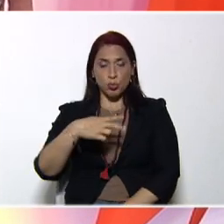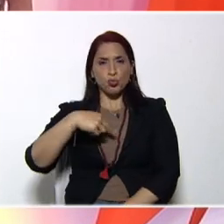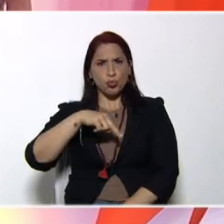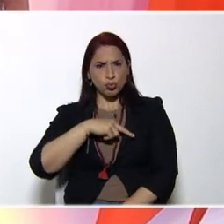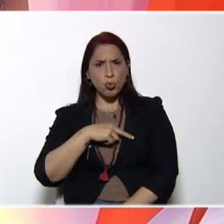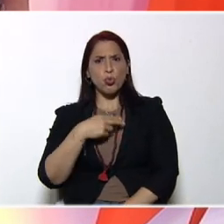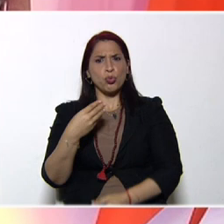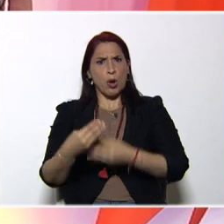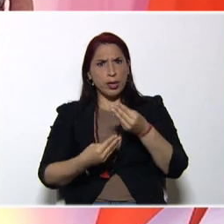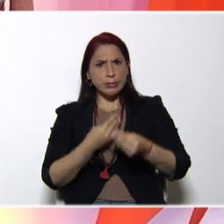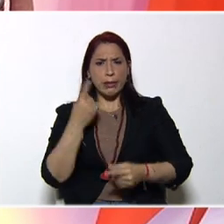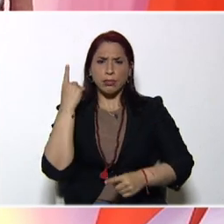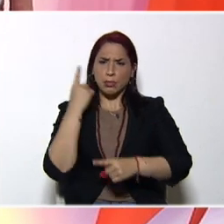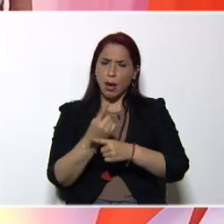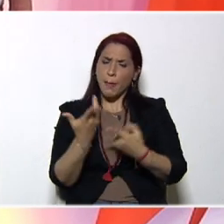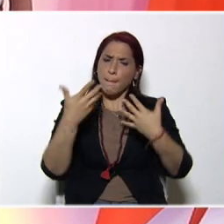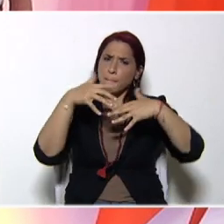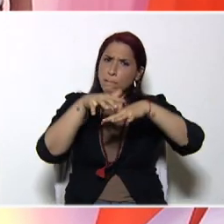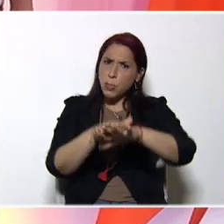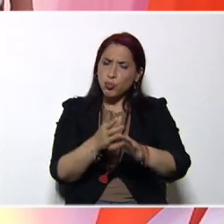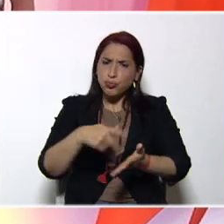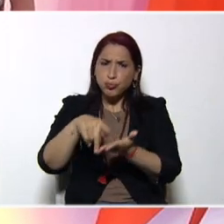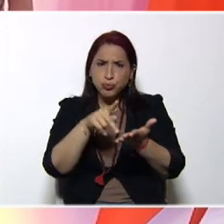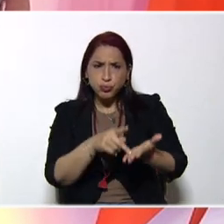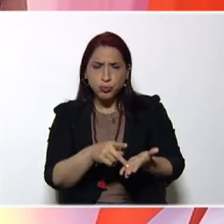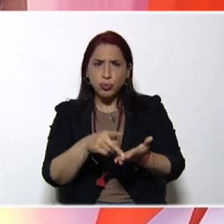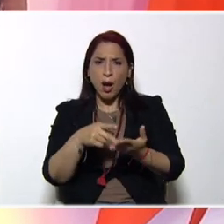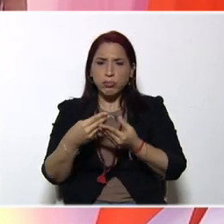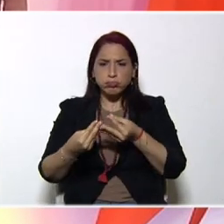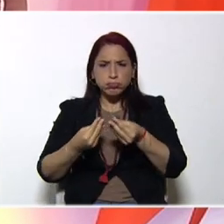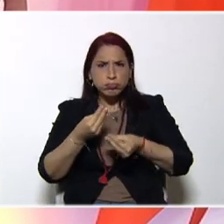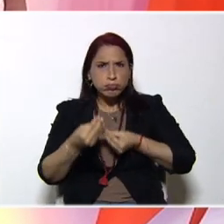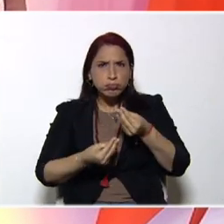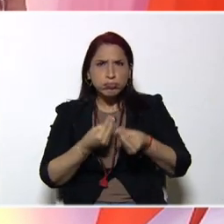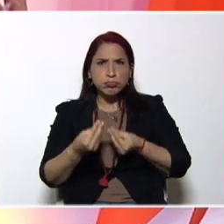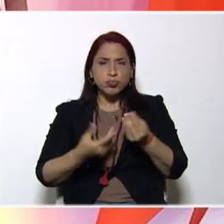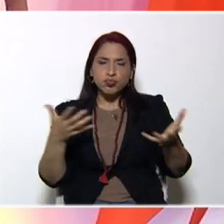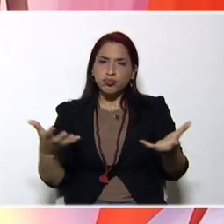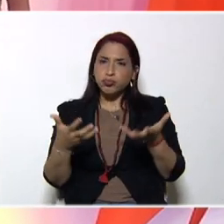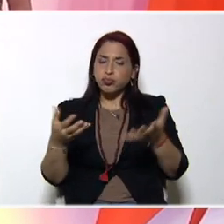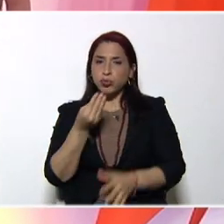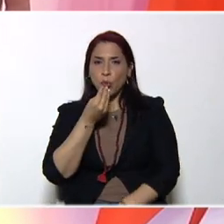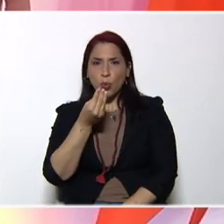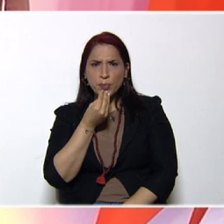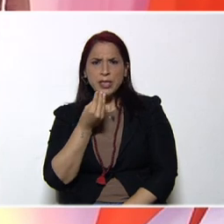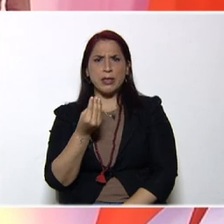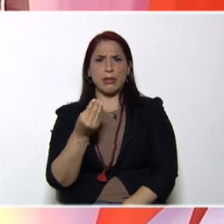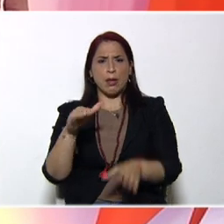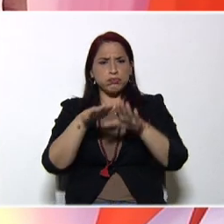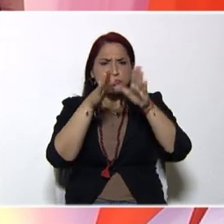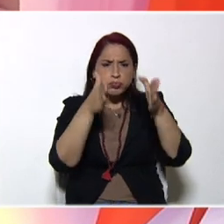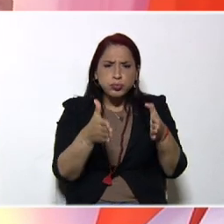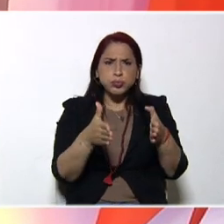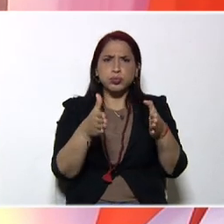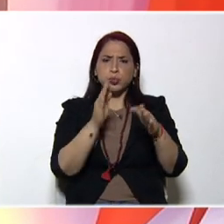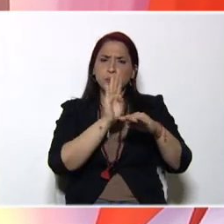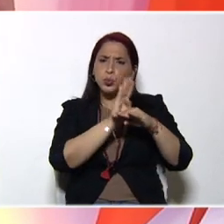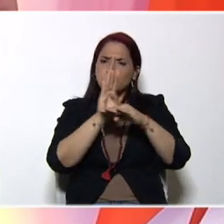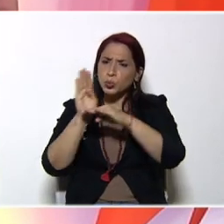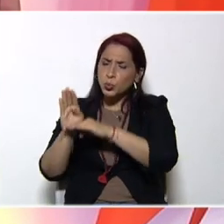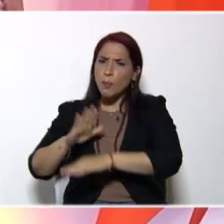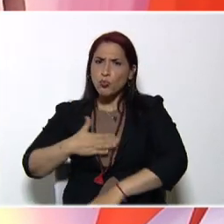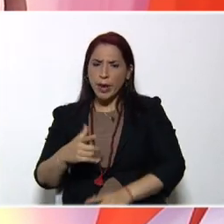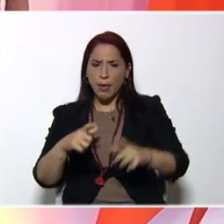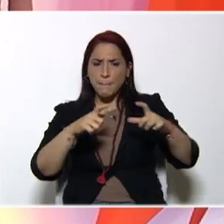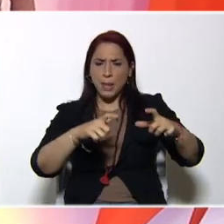hagamos partícipes en la elaboración de los alimentos, que ellos sean capaces de organizar la mesa, que puedan colocar los